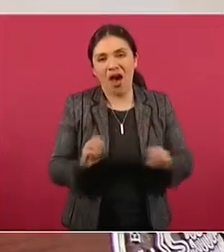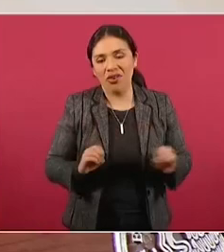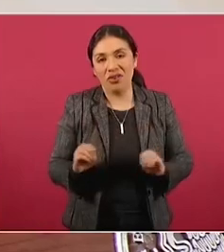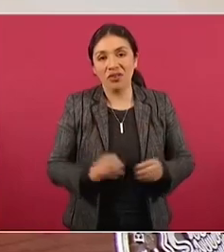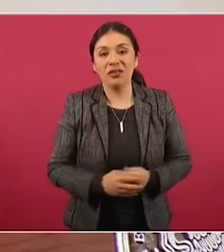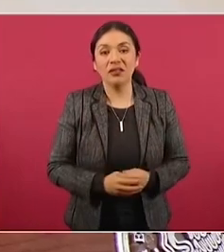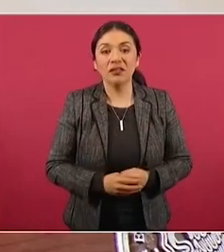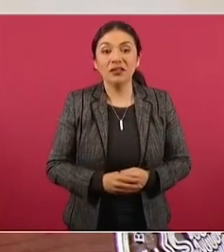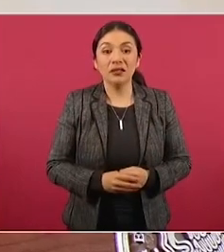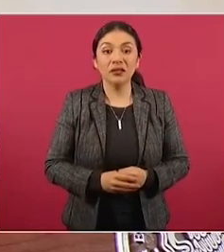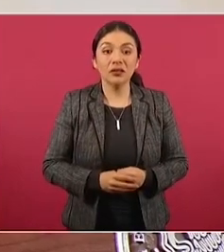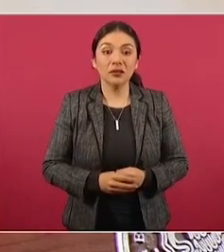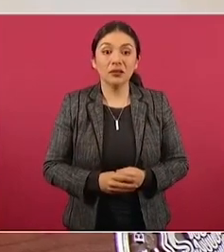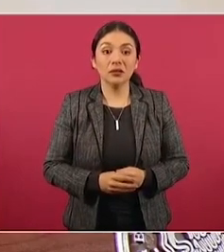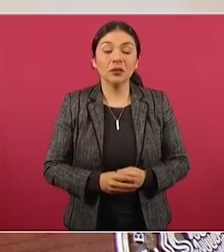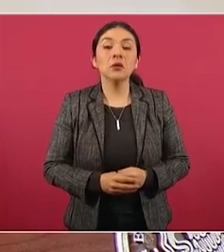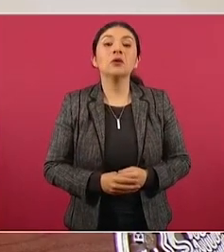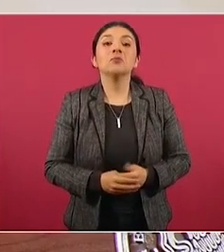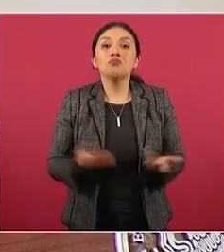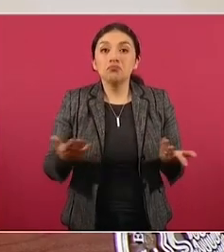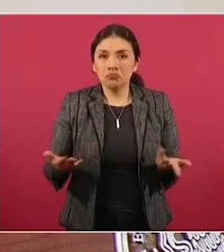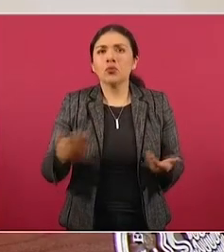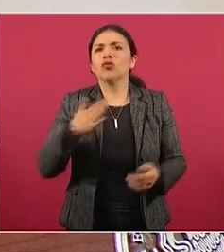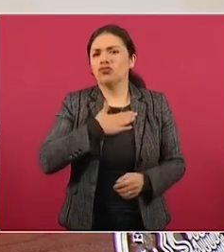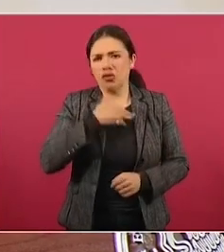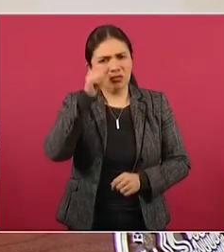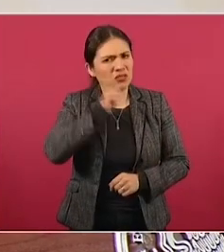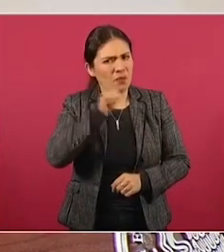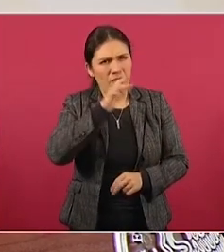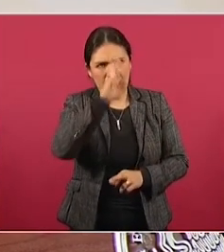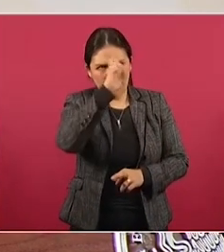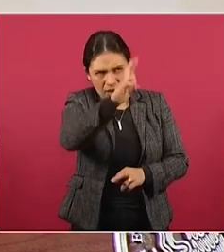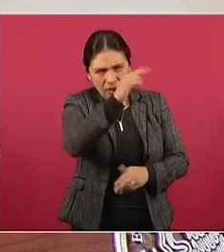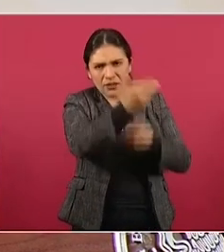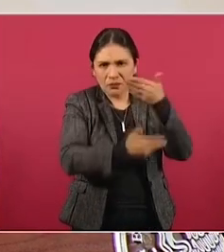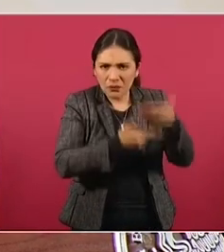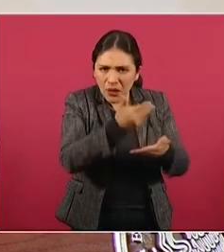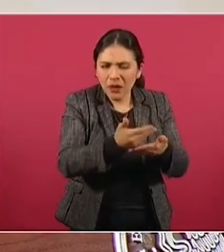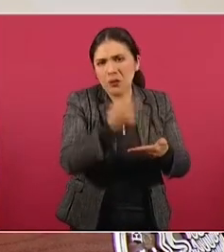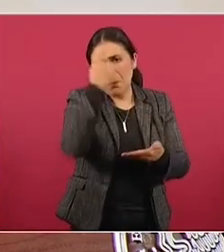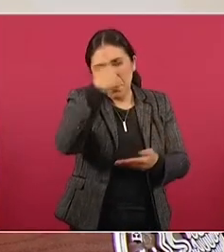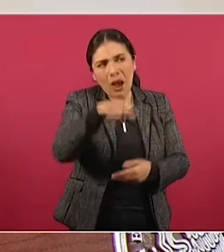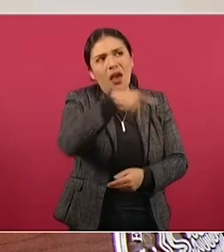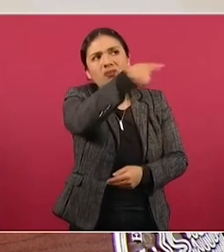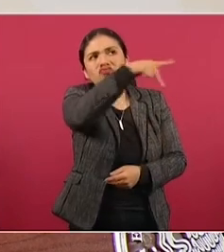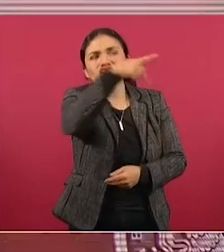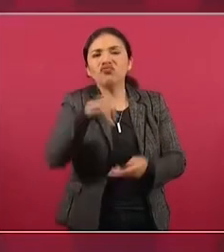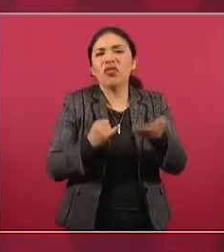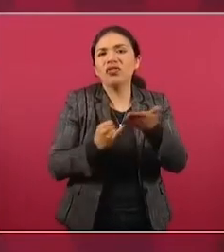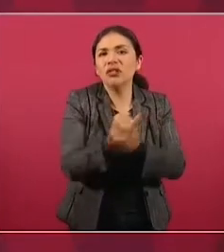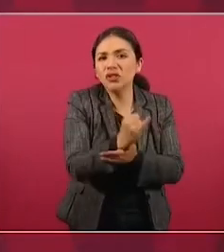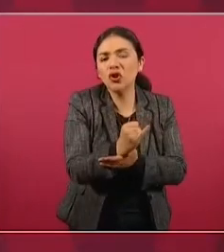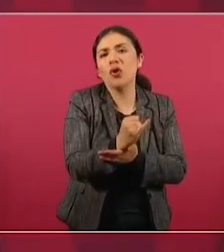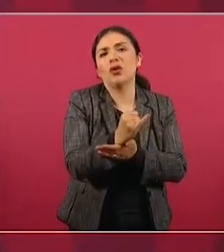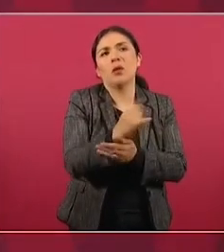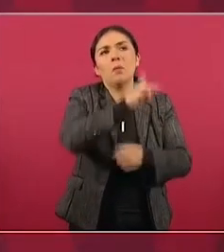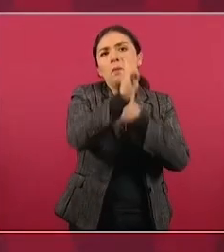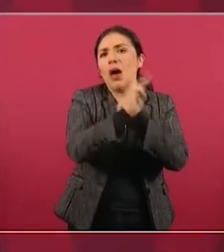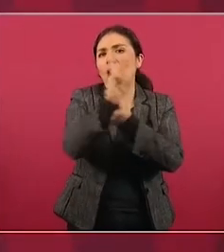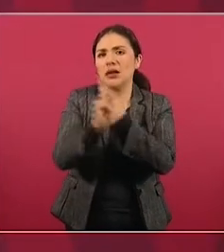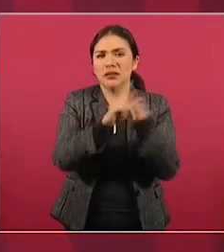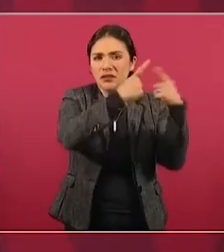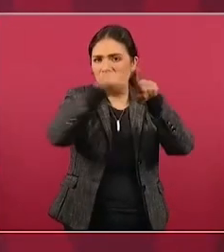porque aun cuando somos respetuosos de la soberanía de los